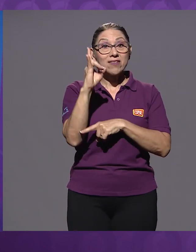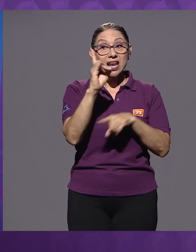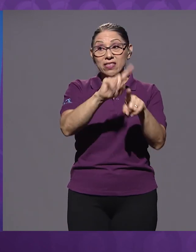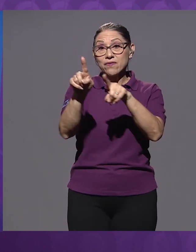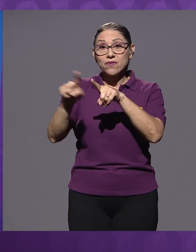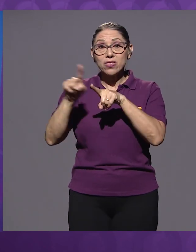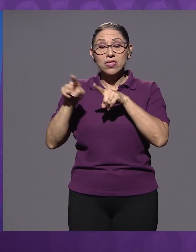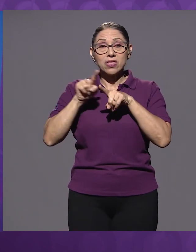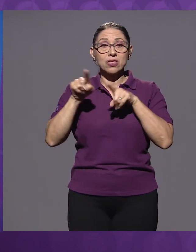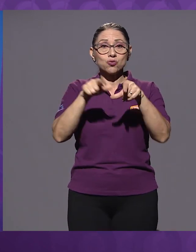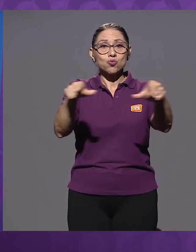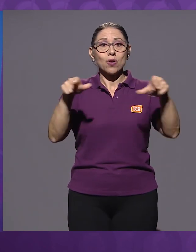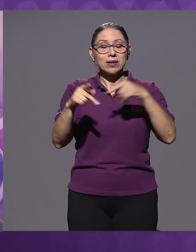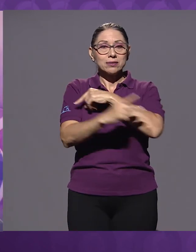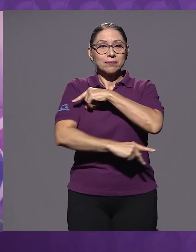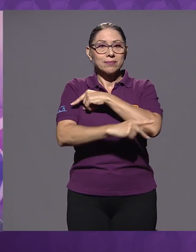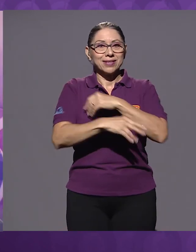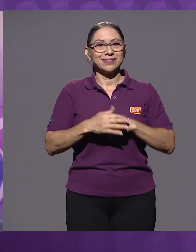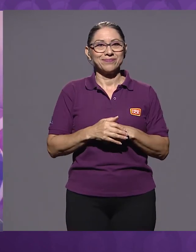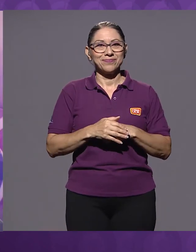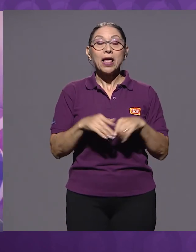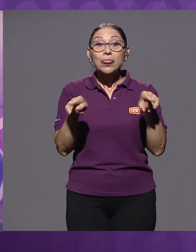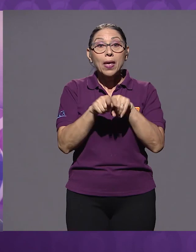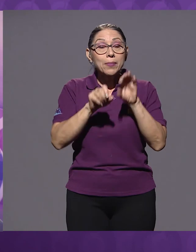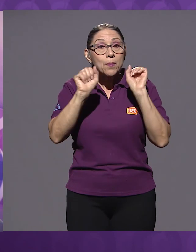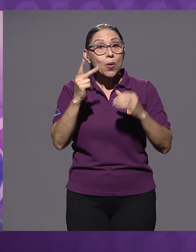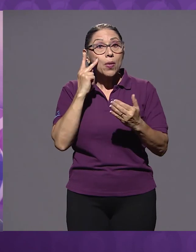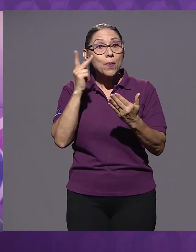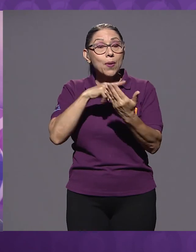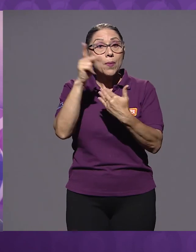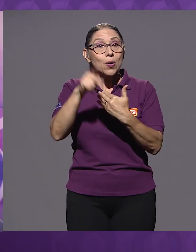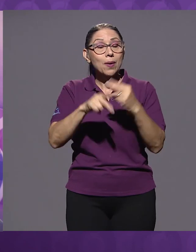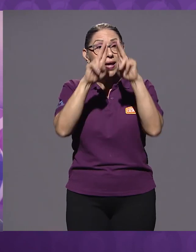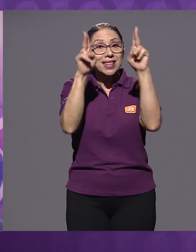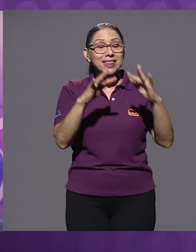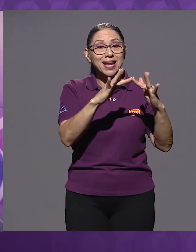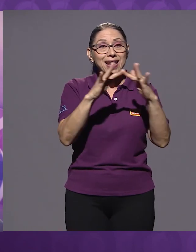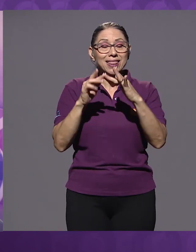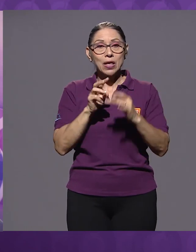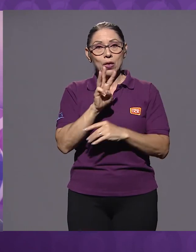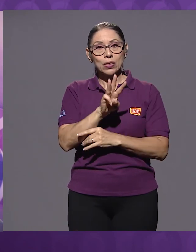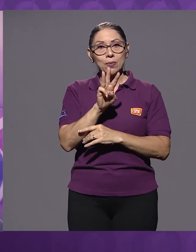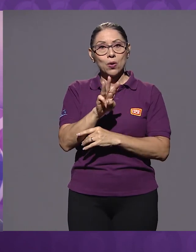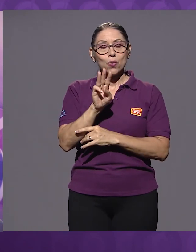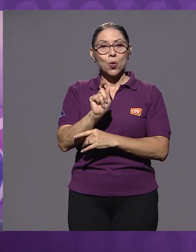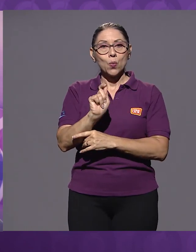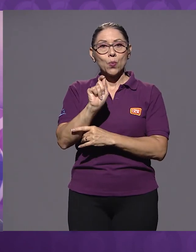cableras locales en todo el país. Pero también puede disfrutar el programa en internet en el sitio web